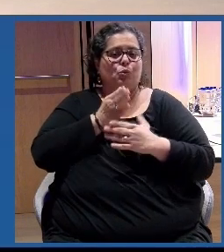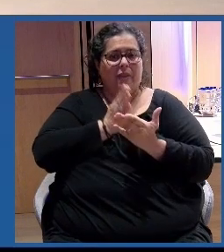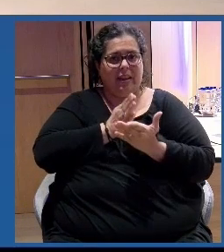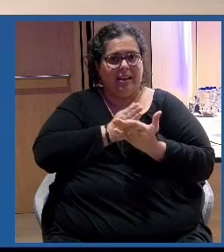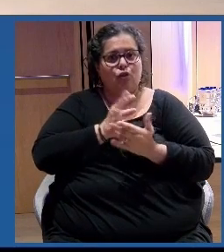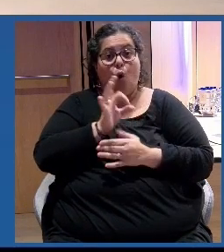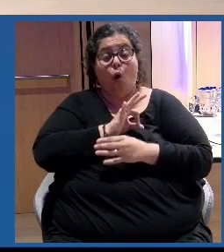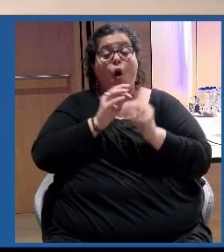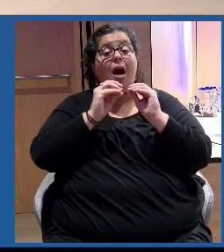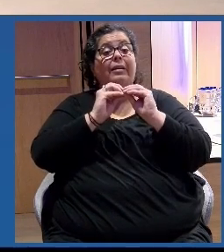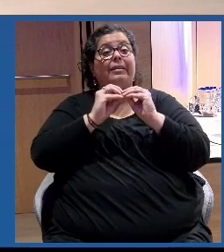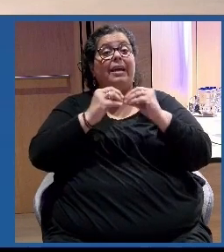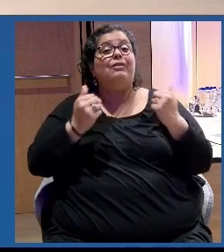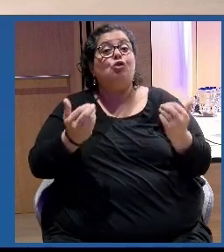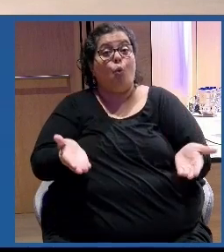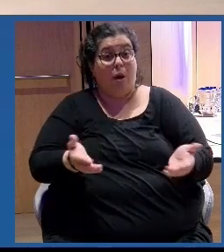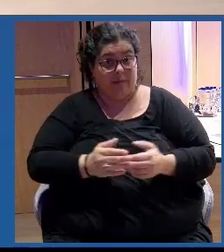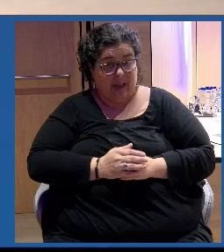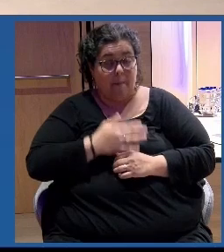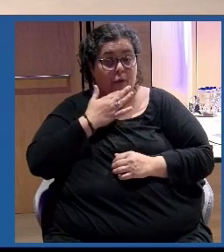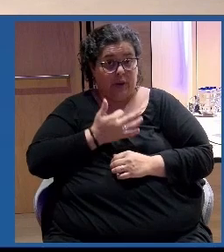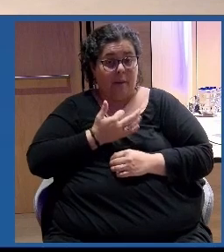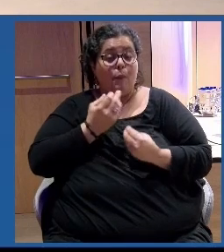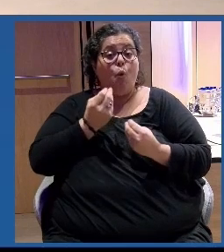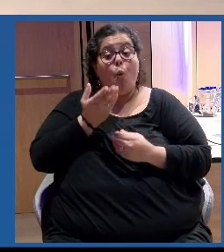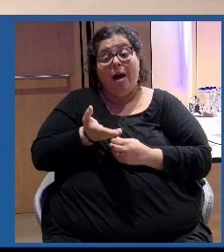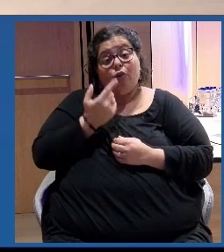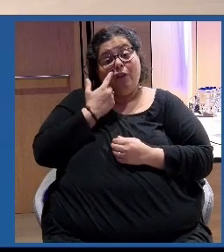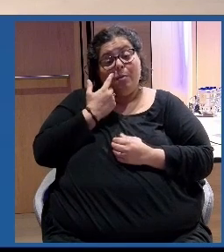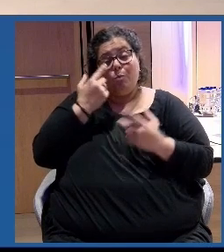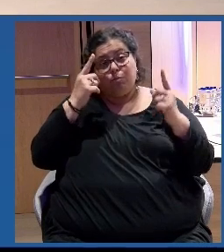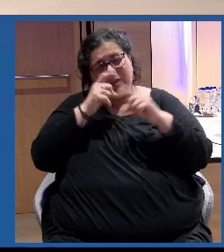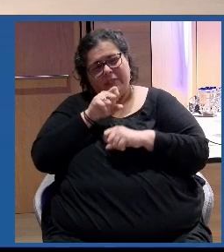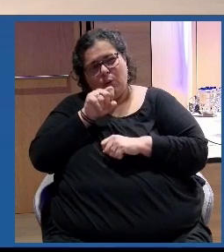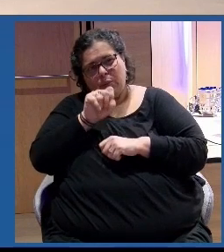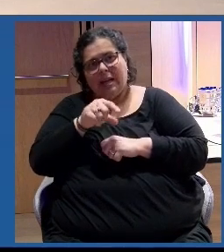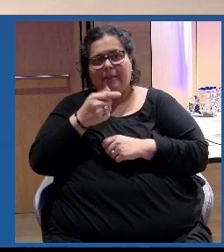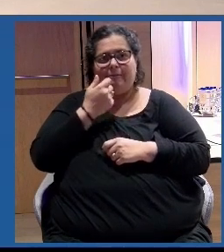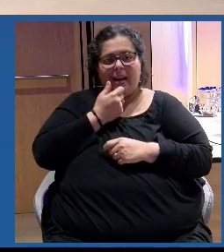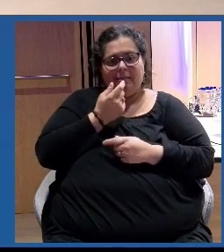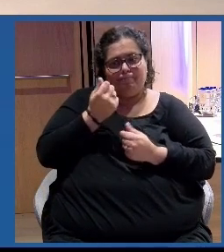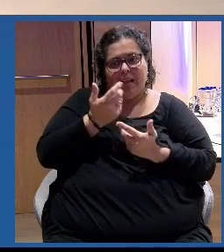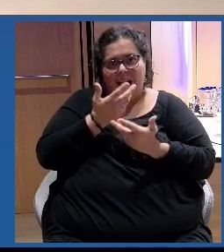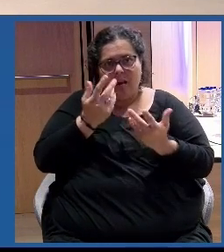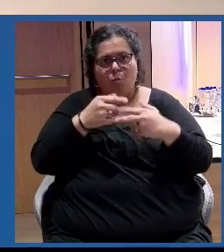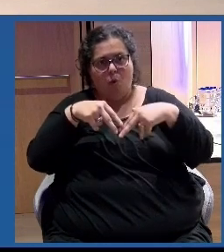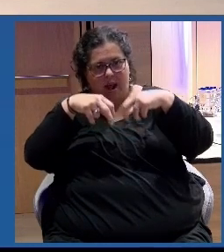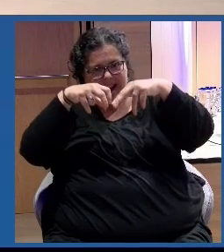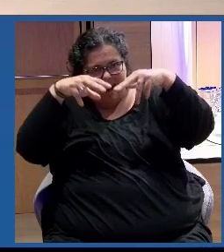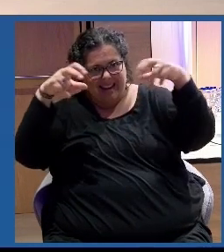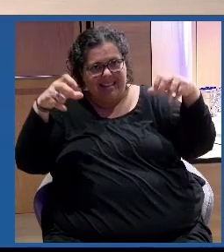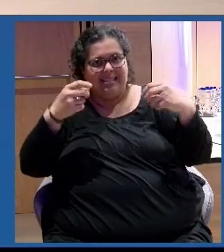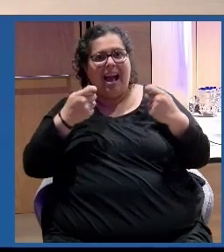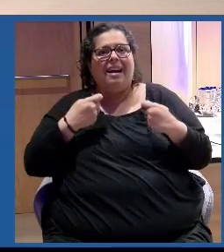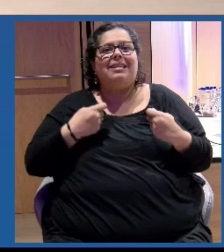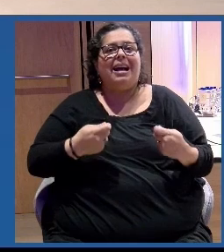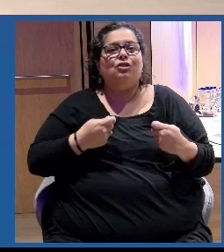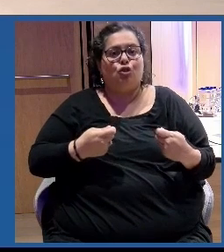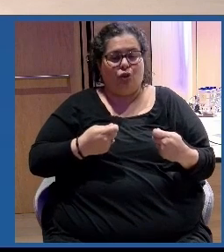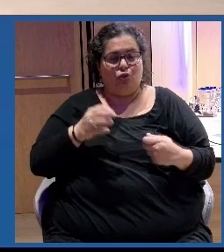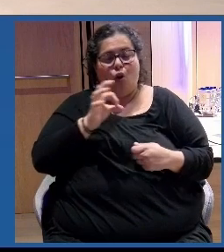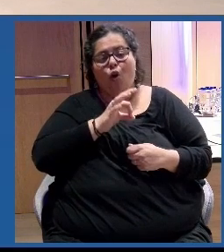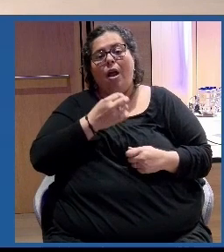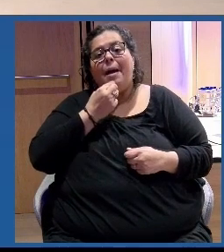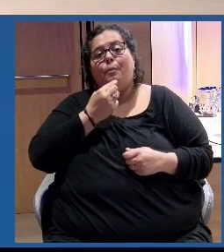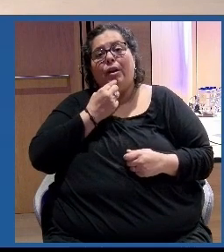la rendición de cuentas cuando encontramos ciertas dificultades a la hora de analizar los gastos o las